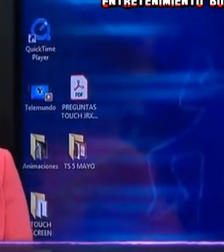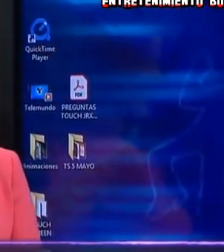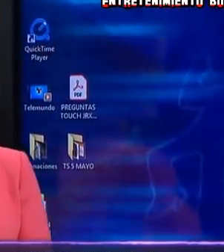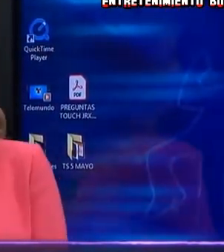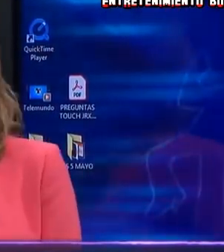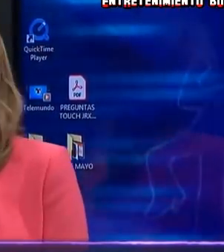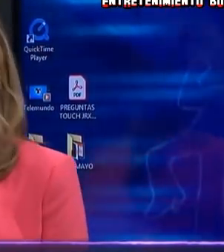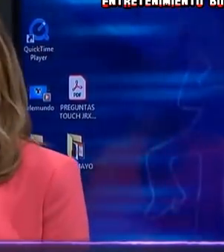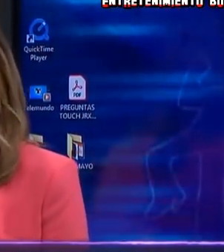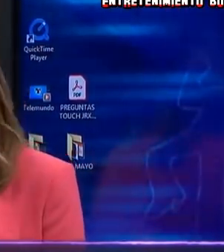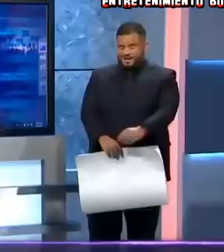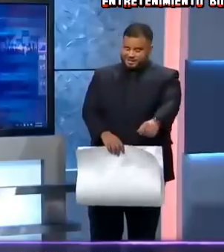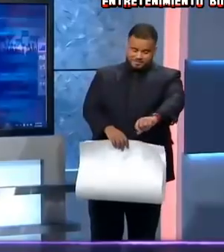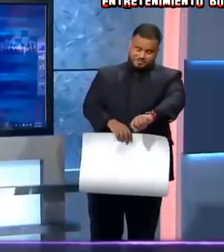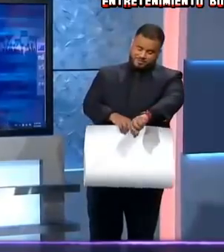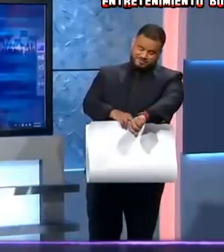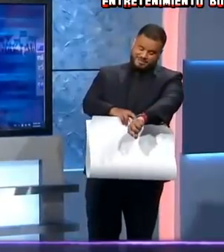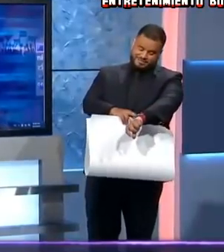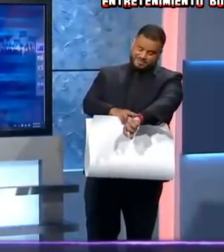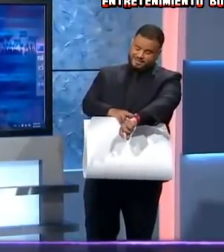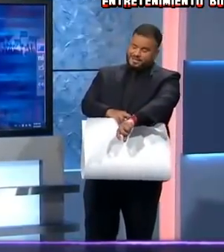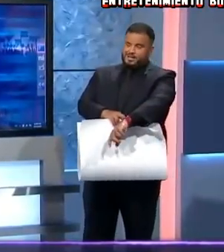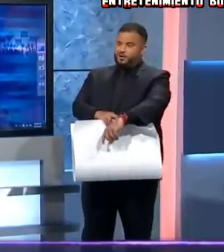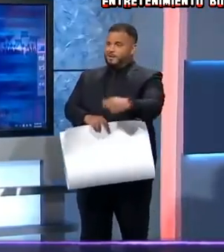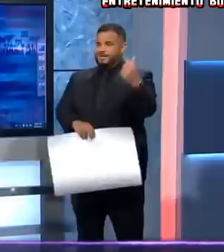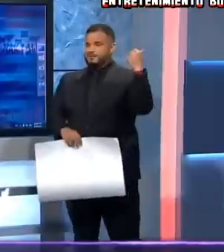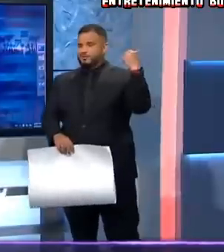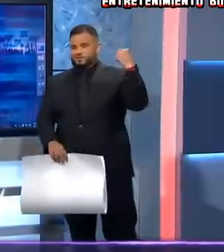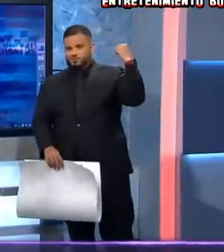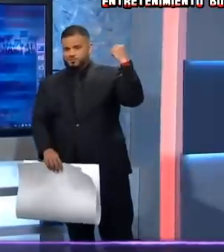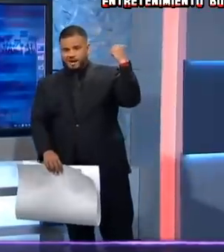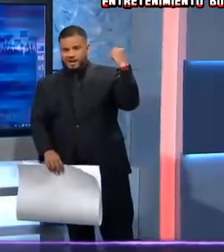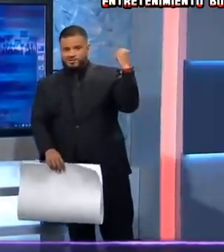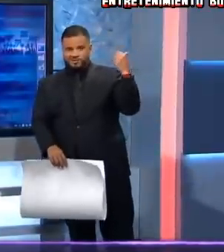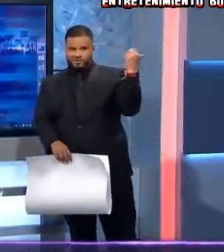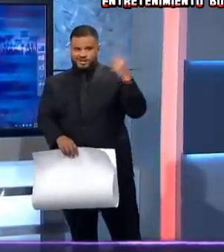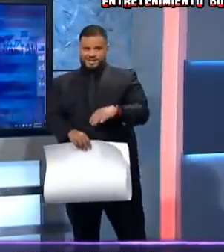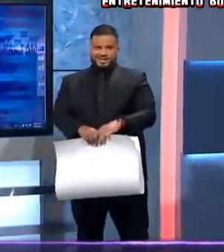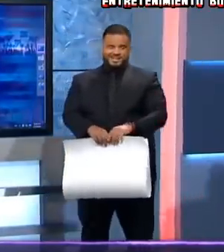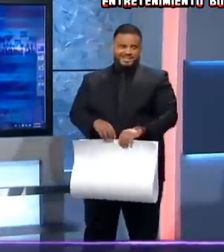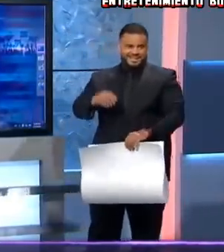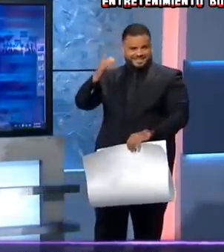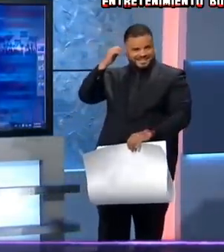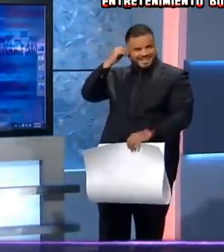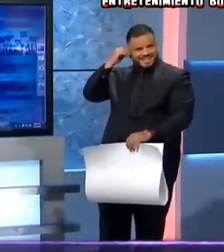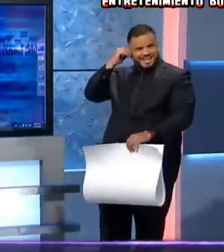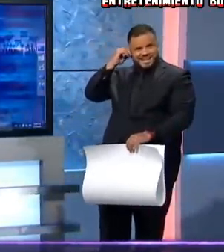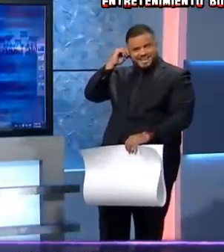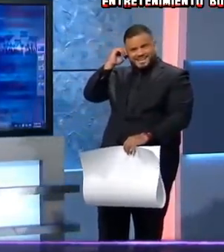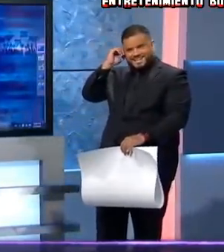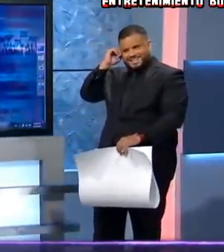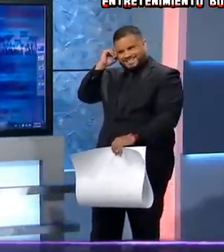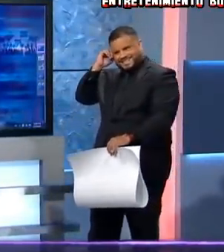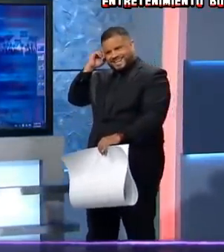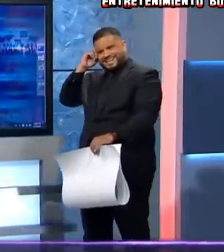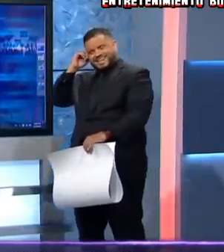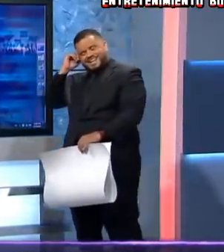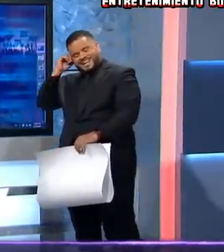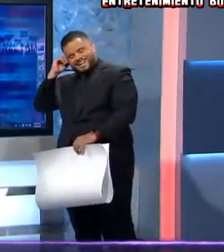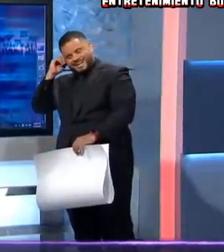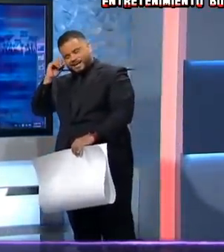Y yo de hecho te debo decir que todavía estás a tiempo, todavía tenemos tu caja con cosas allí.